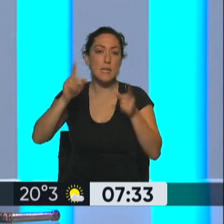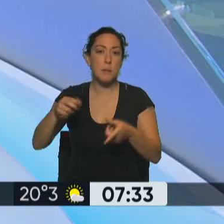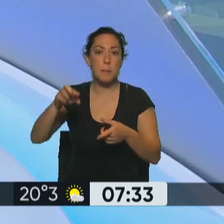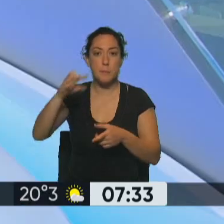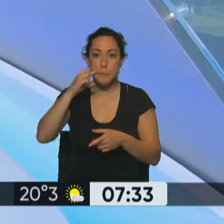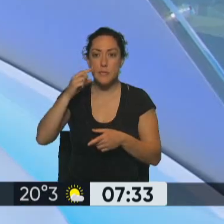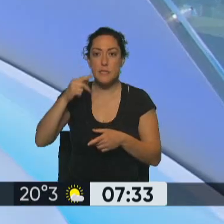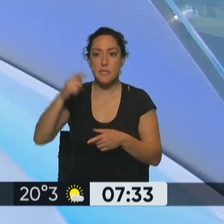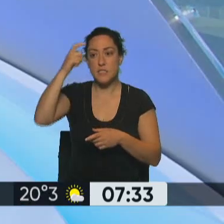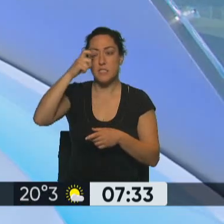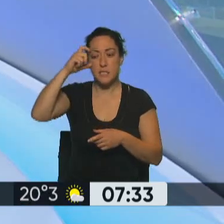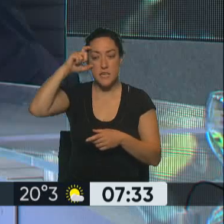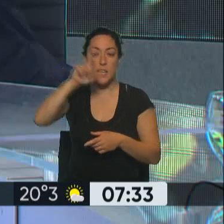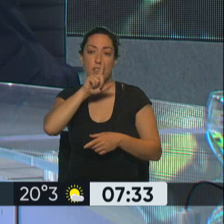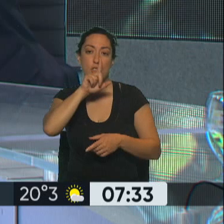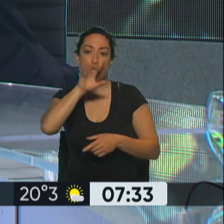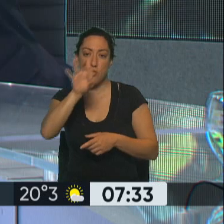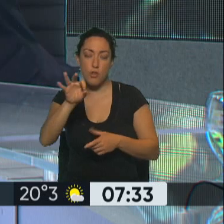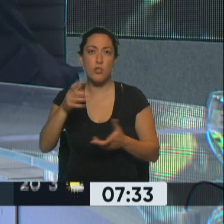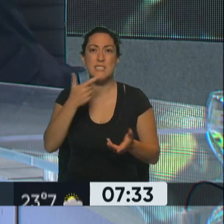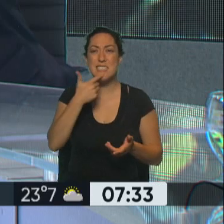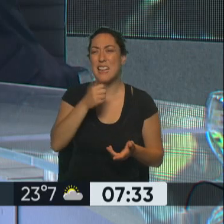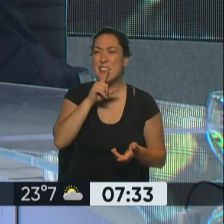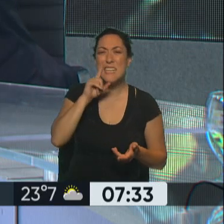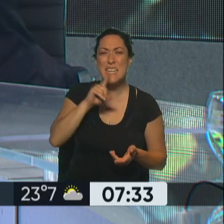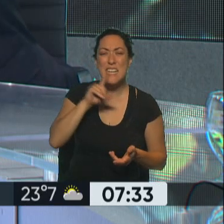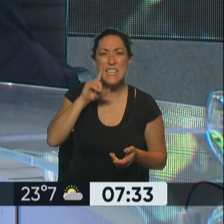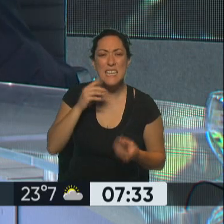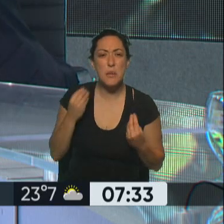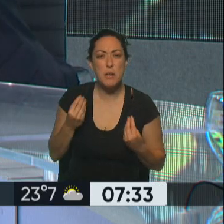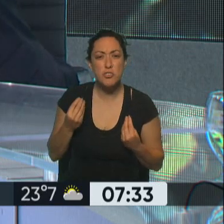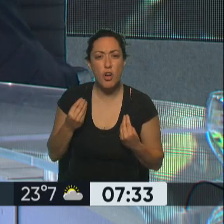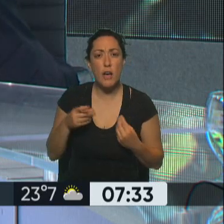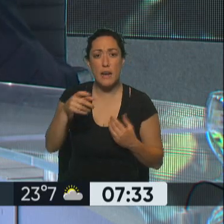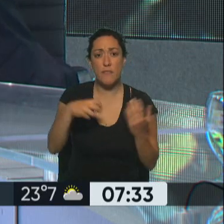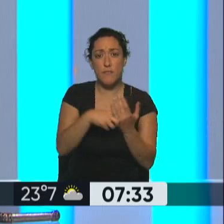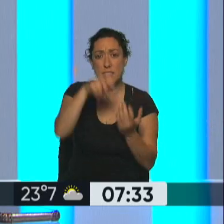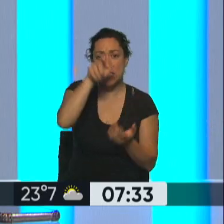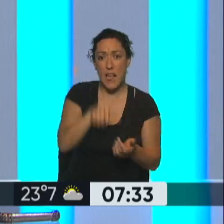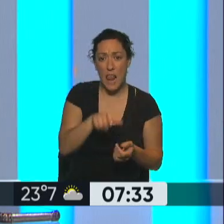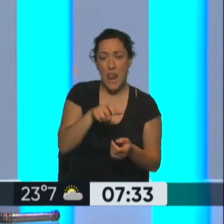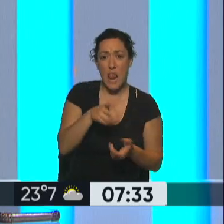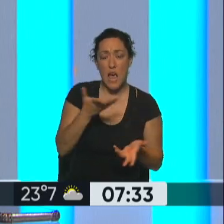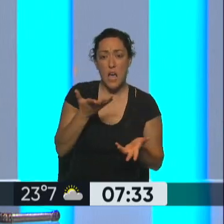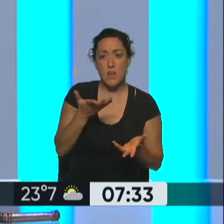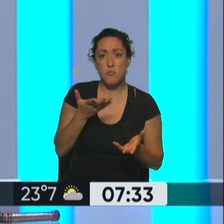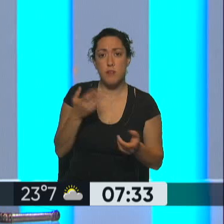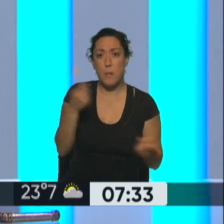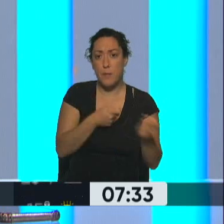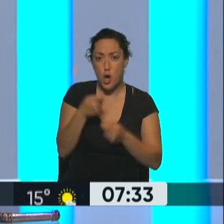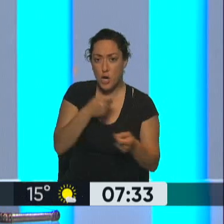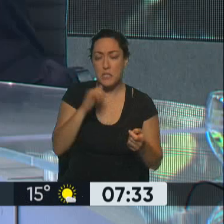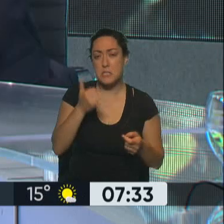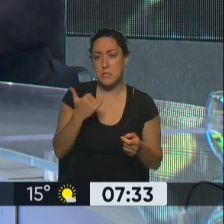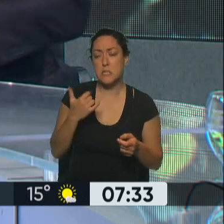Bueno, veremos el panorama que se abre. Porque Santilli quedó ahí en una suerte de... Santilli fiscalizó, Sí, fue uno bueno, de los grandes aportantes Santilli